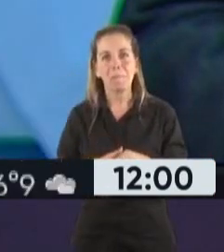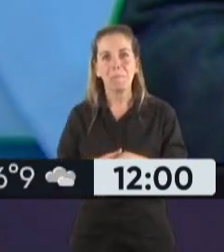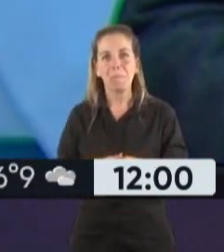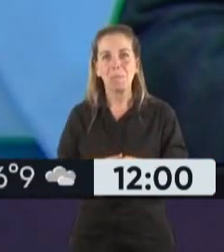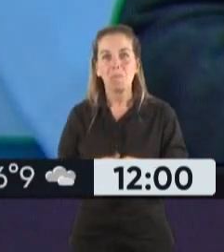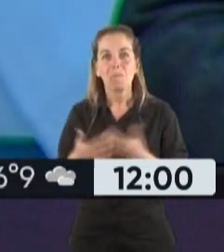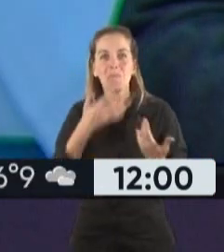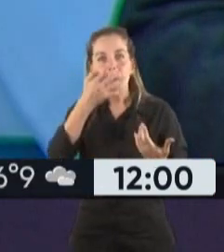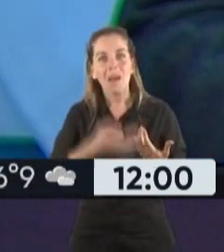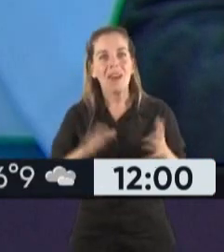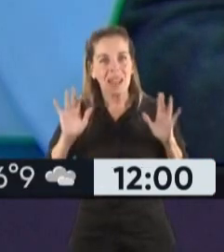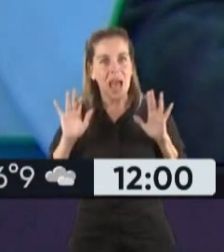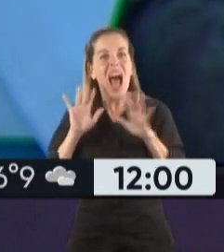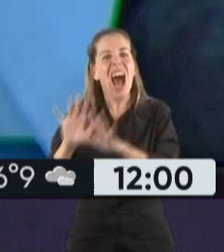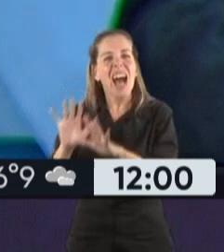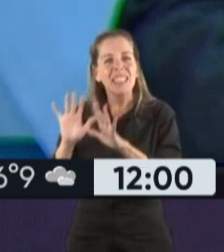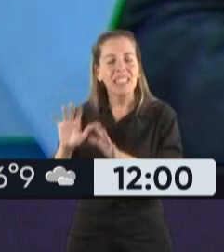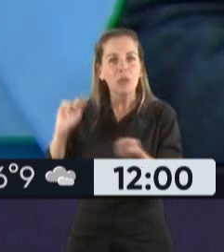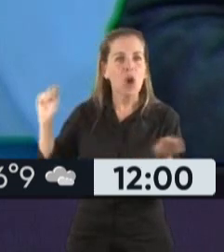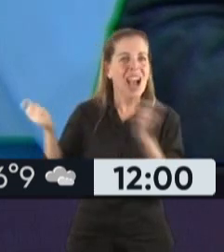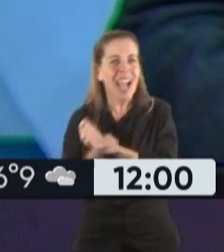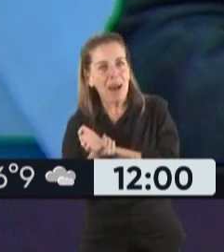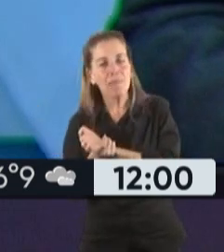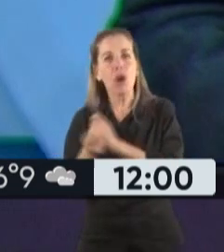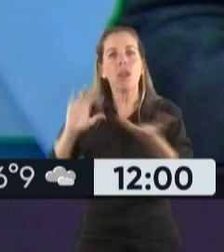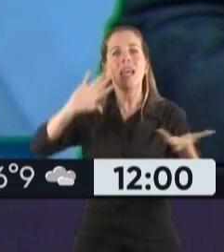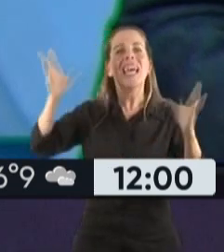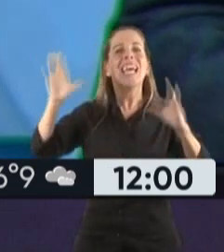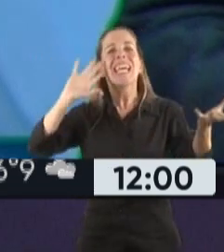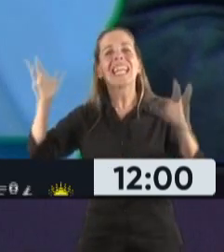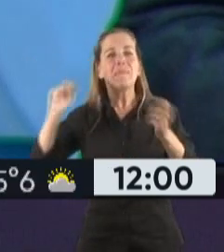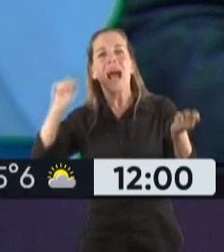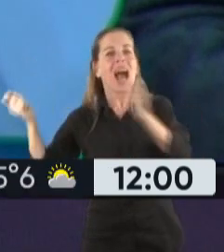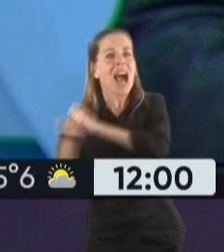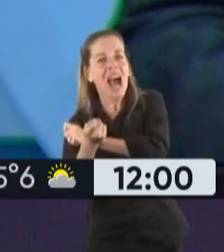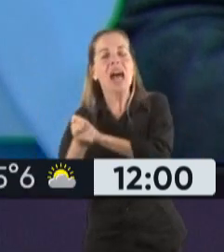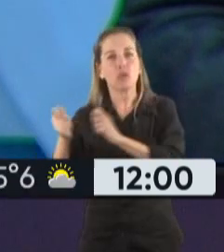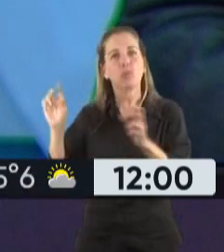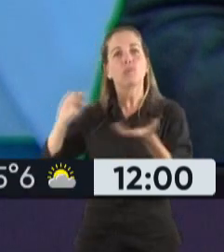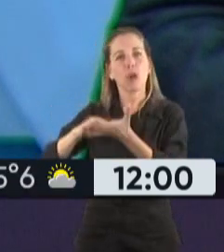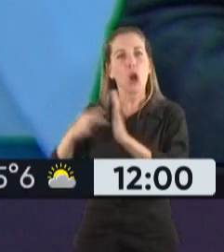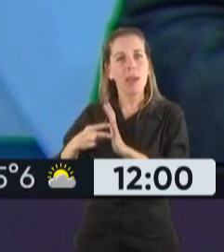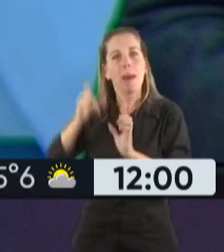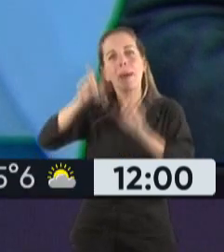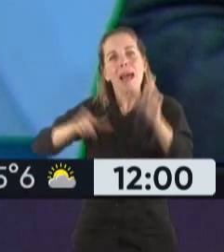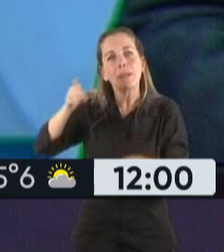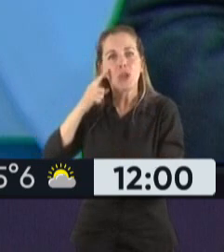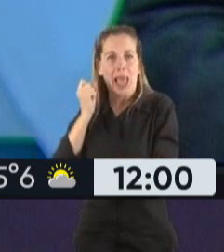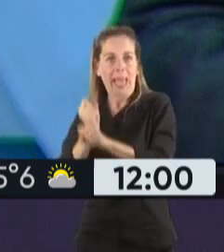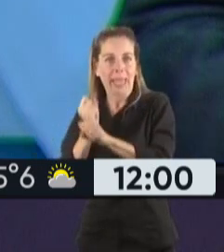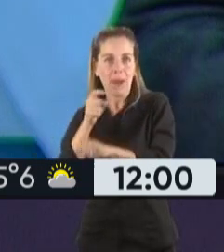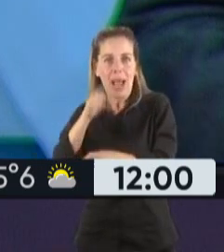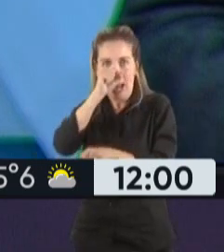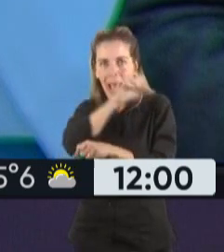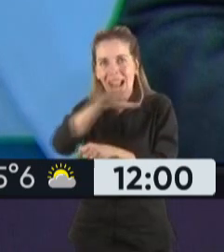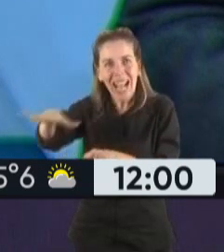Y la verdad es que esa variabilidad del clima es un serio problema para quien trabaja con la tierra